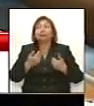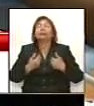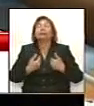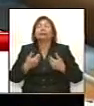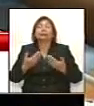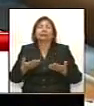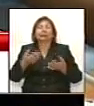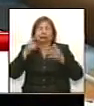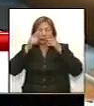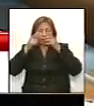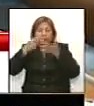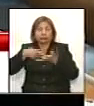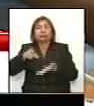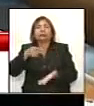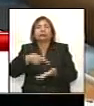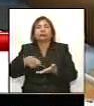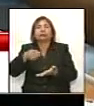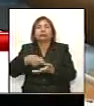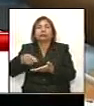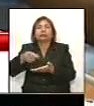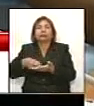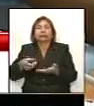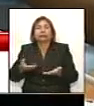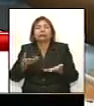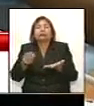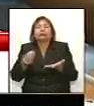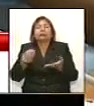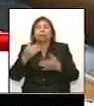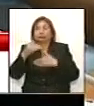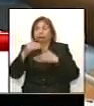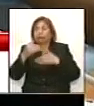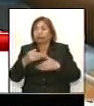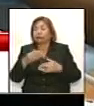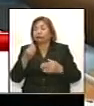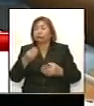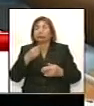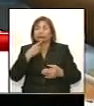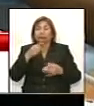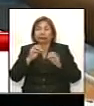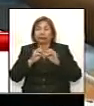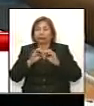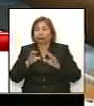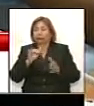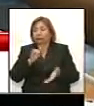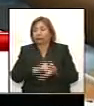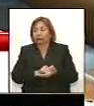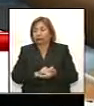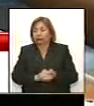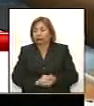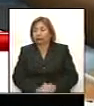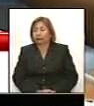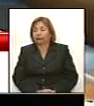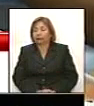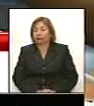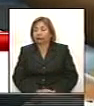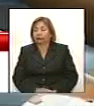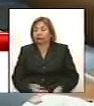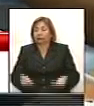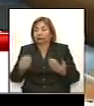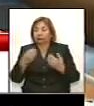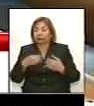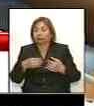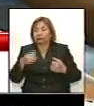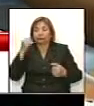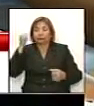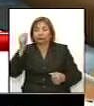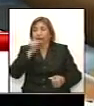mecanismo para monitorear las denuncias y en qué etapa del proceso están. Porque algo que me ha quedado claro es que, y nos ha pasado, muchos casos que han llegado y por derecho